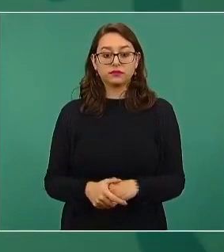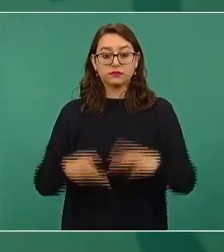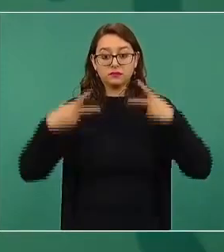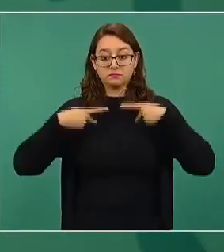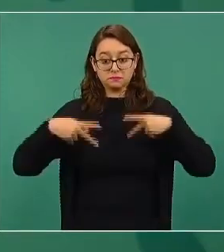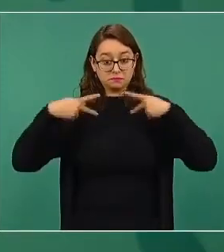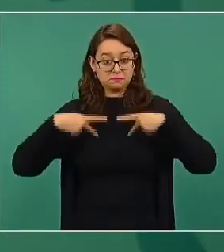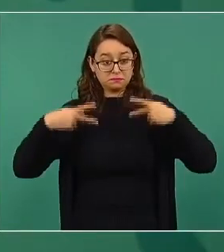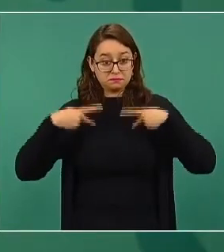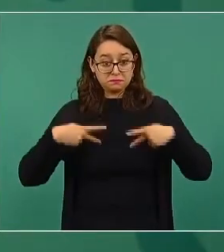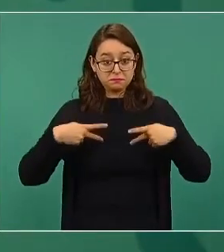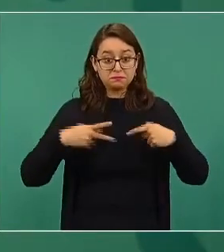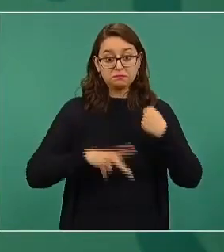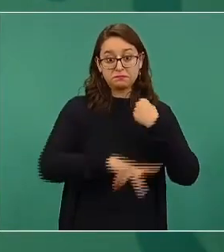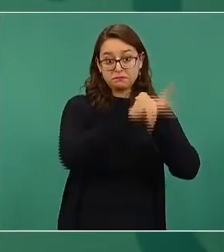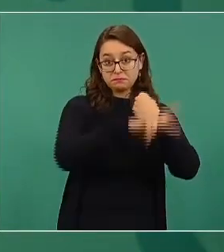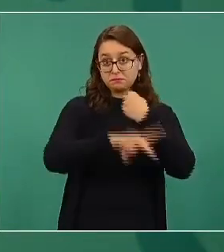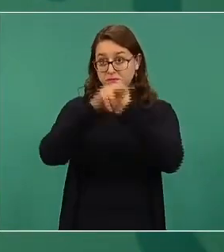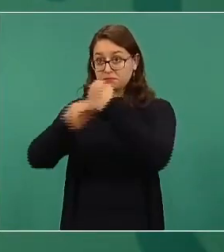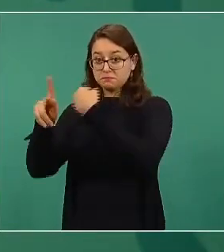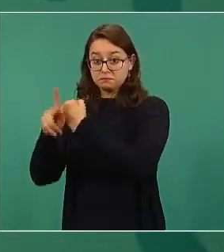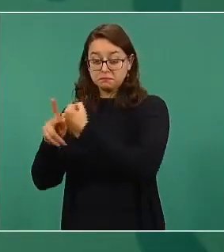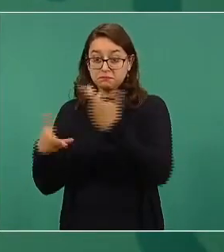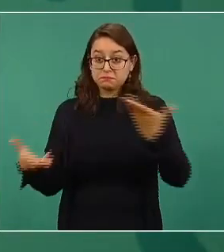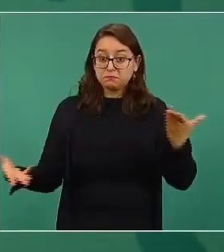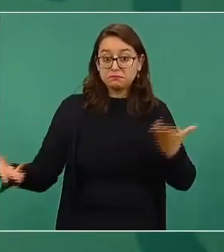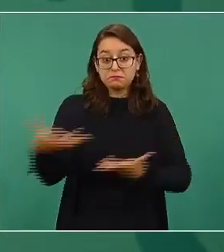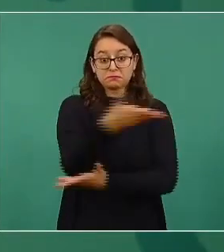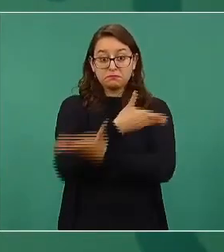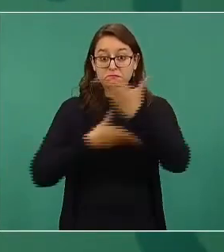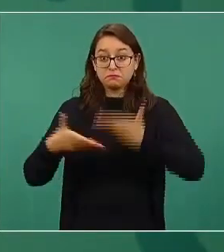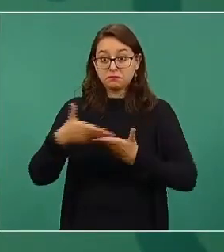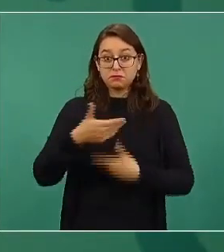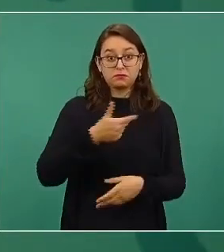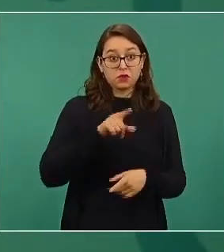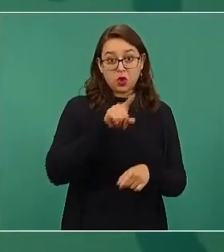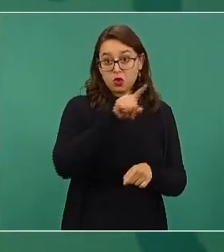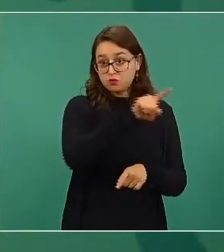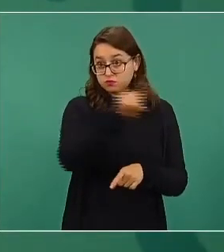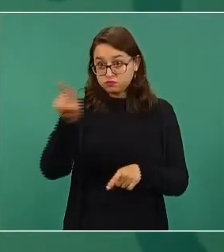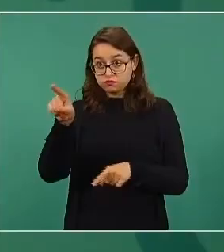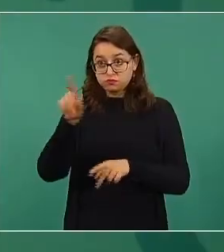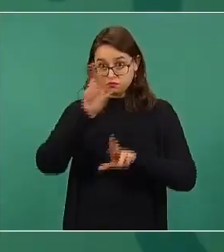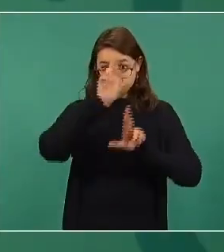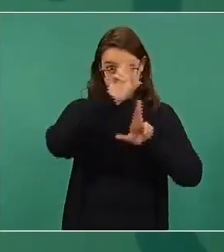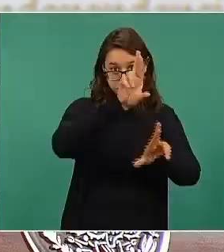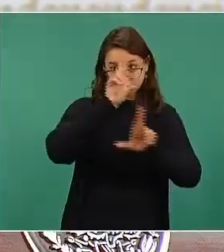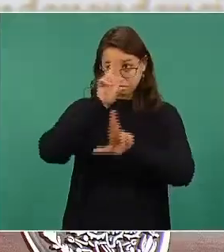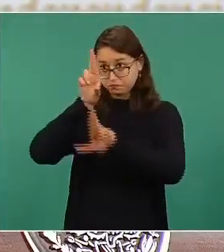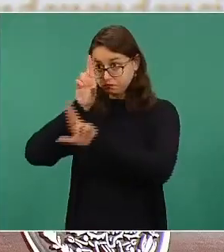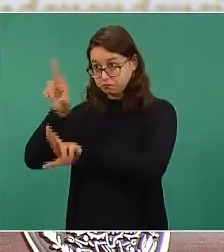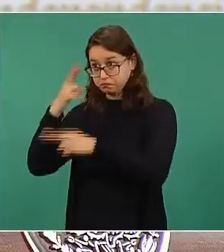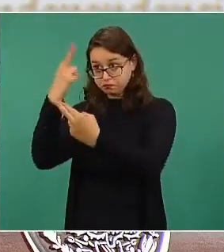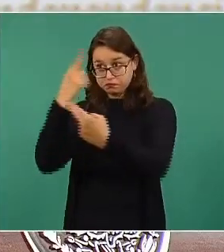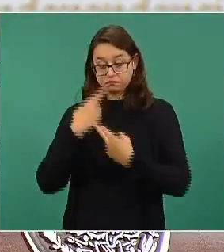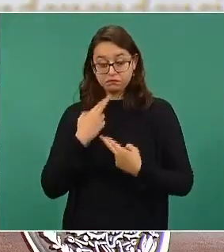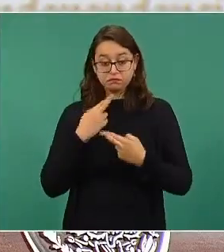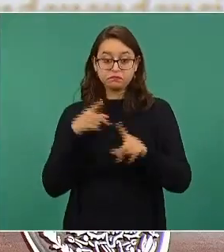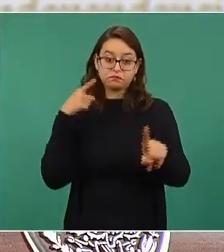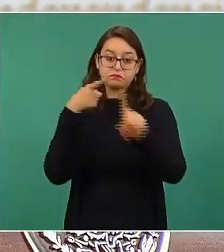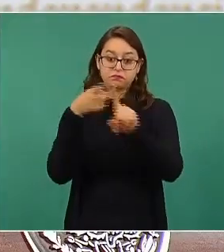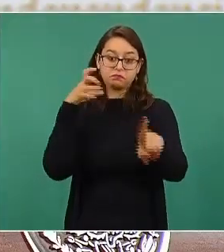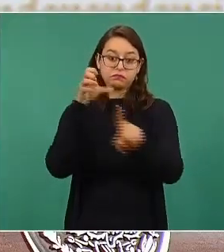los individuos como entre las naciones, el respeto al derecho ajeno es la paz.